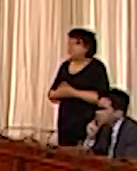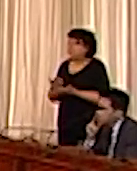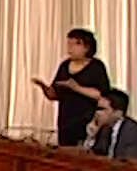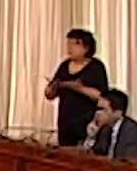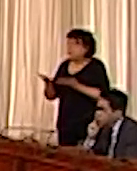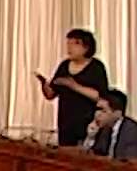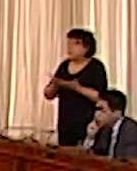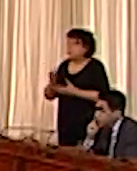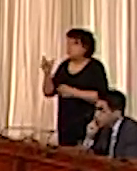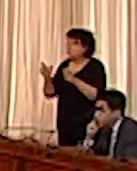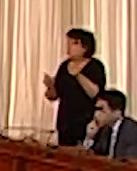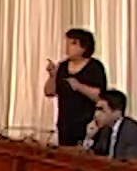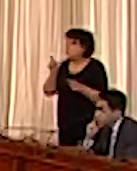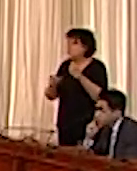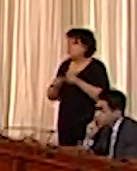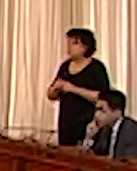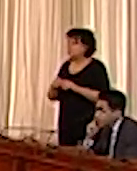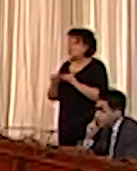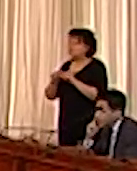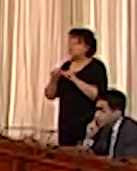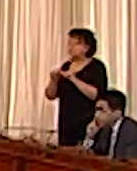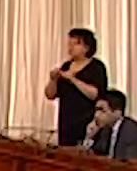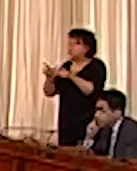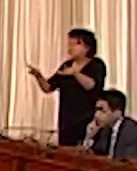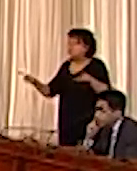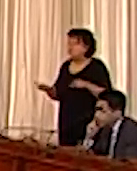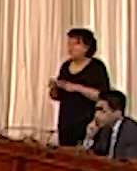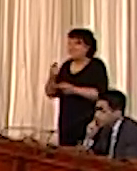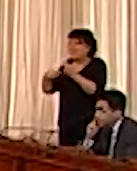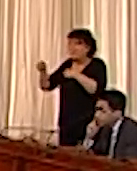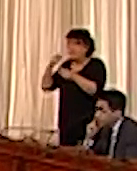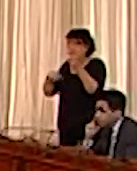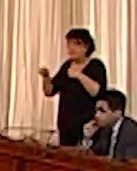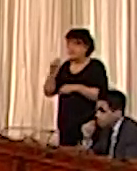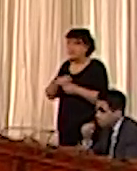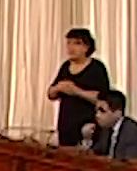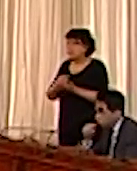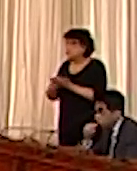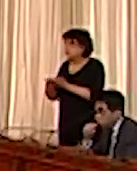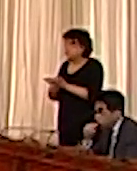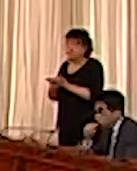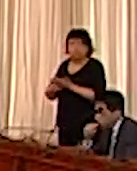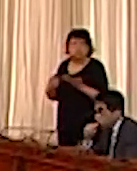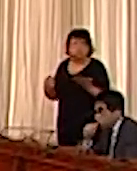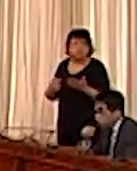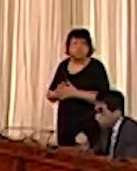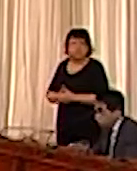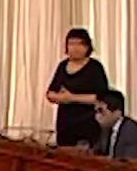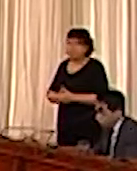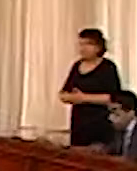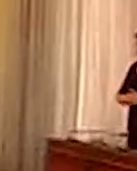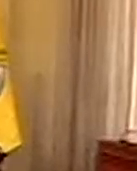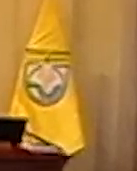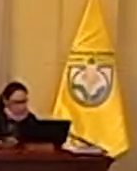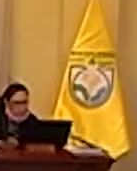establecimientos y centros comerciales del distrito de miraflores el debate